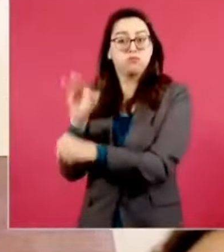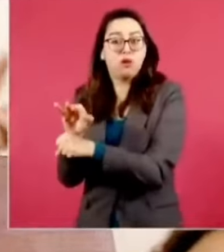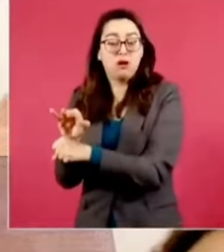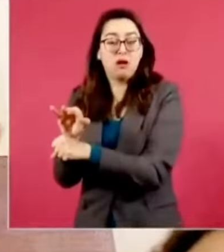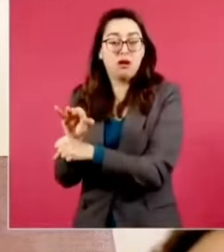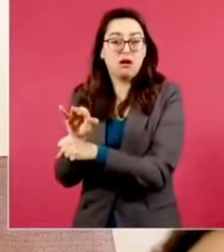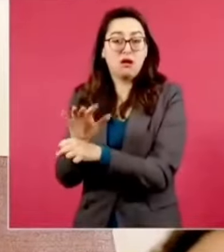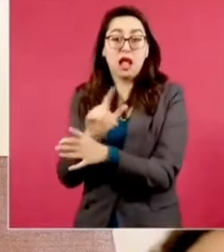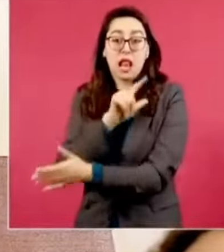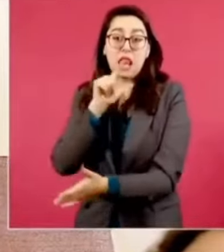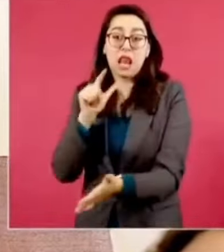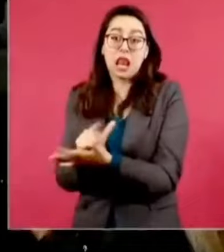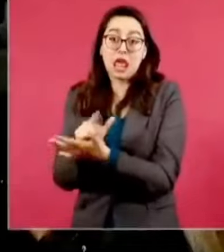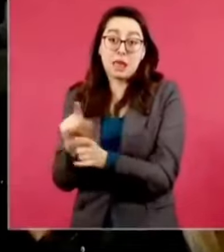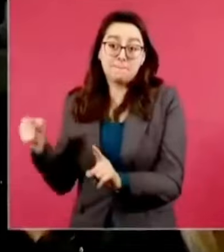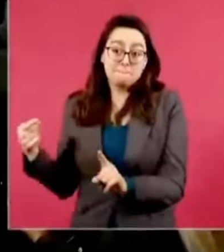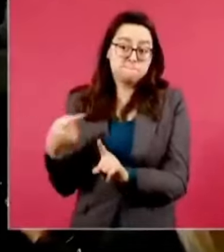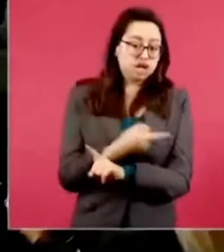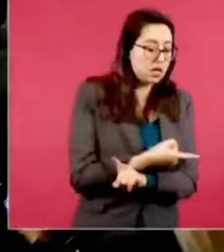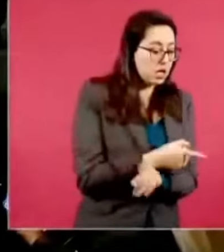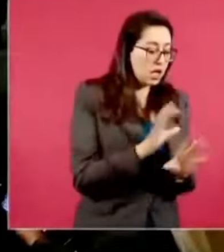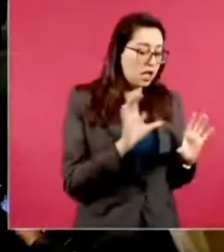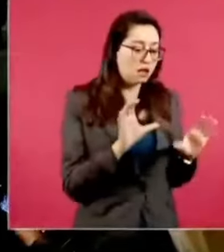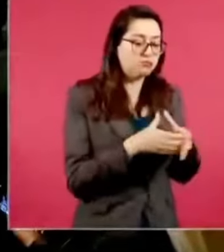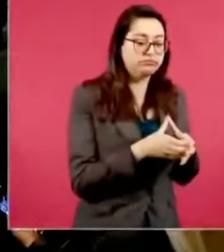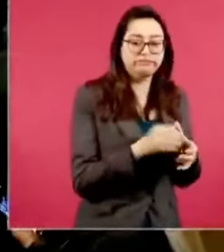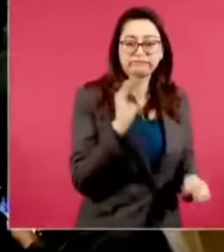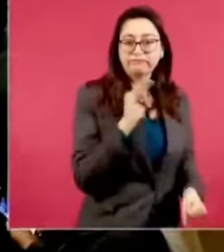facciosas en beneficio